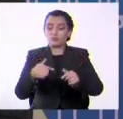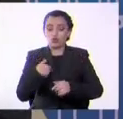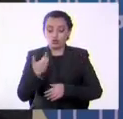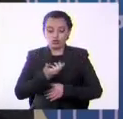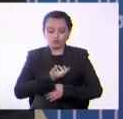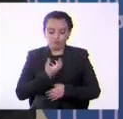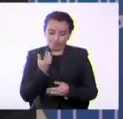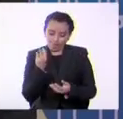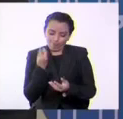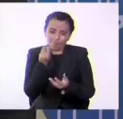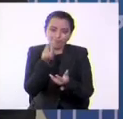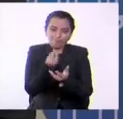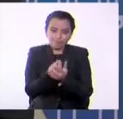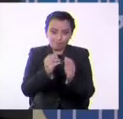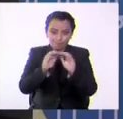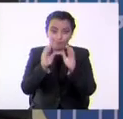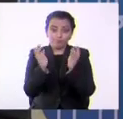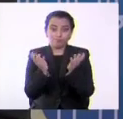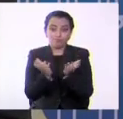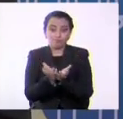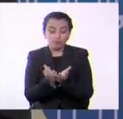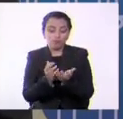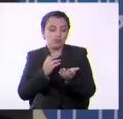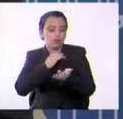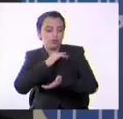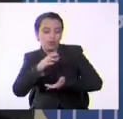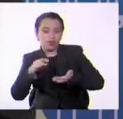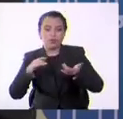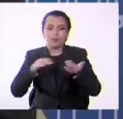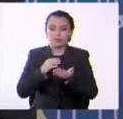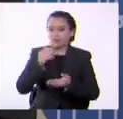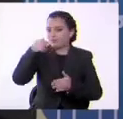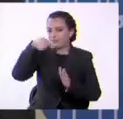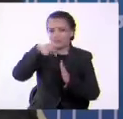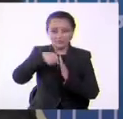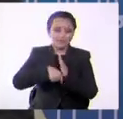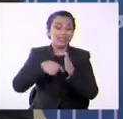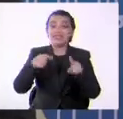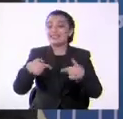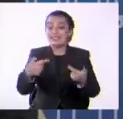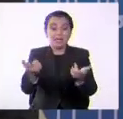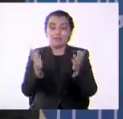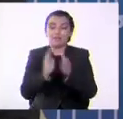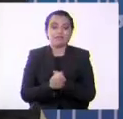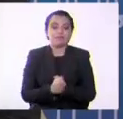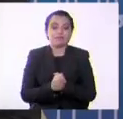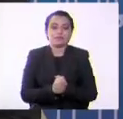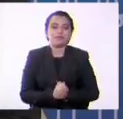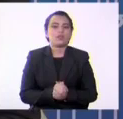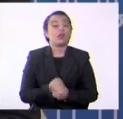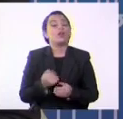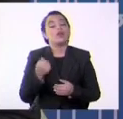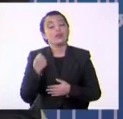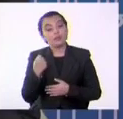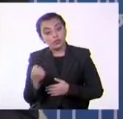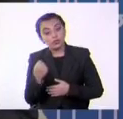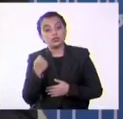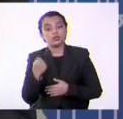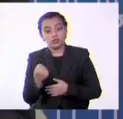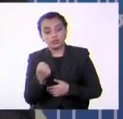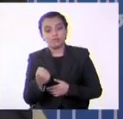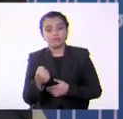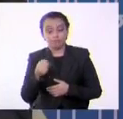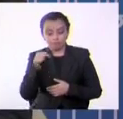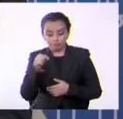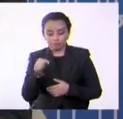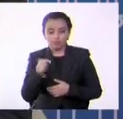inmersos en las discusiones actuales sobre la situación medioambiental. Por lo tanto, es muy pertinente que lo abordemos tal cual, ¿verdad? El